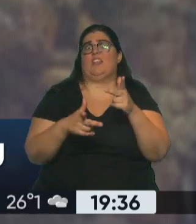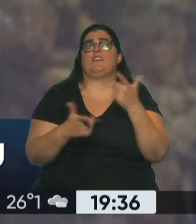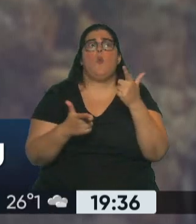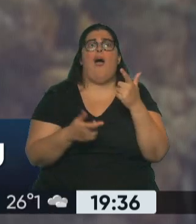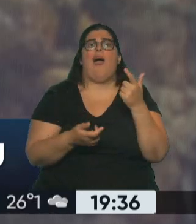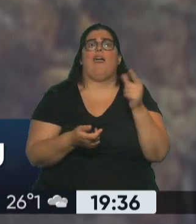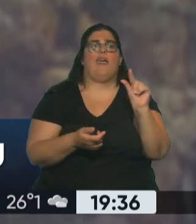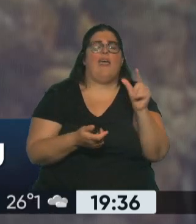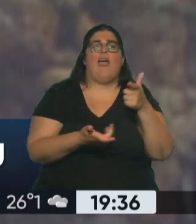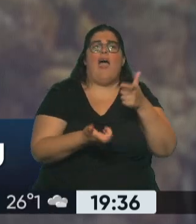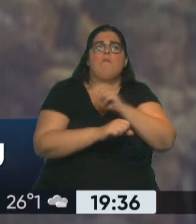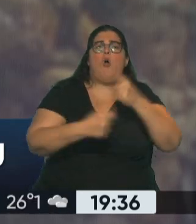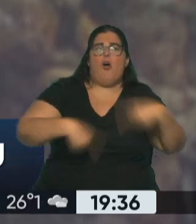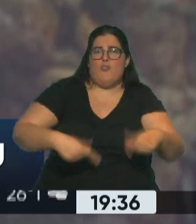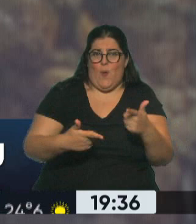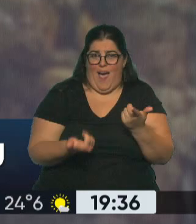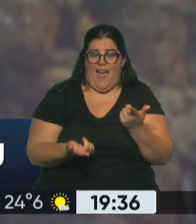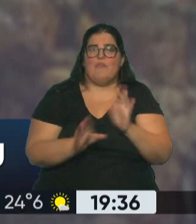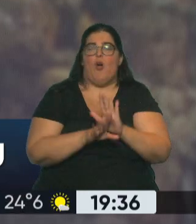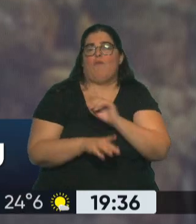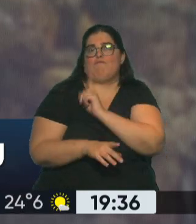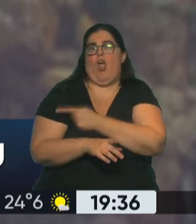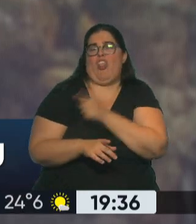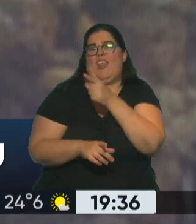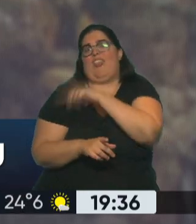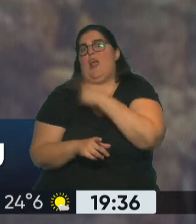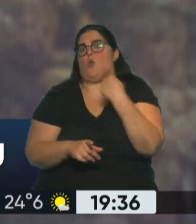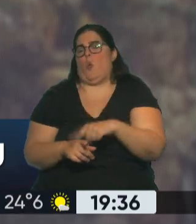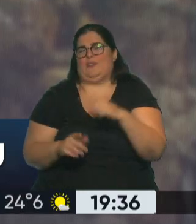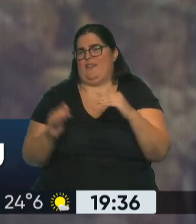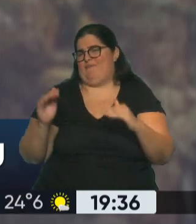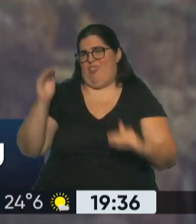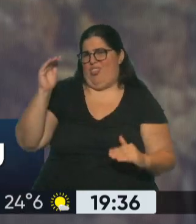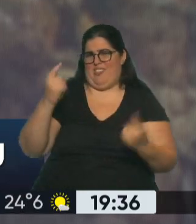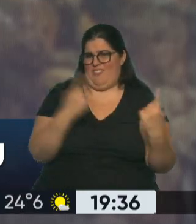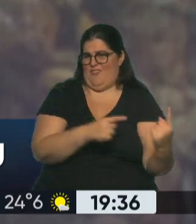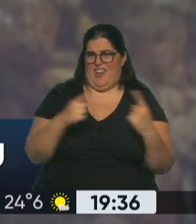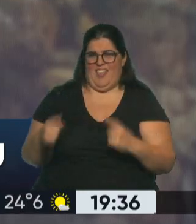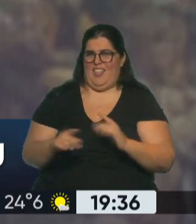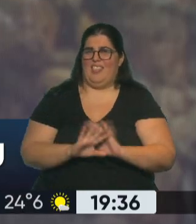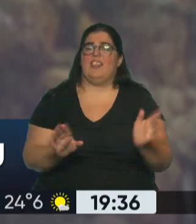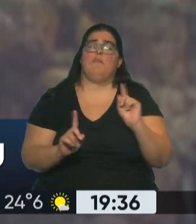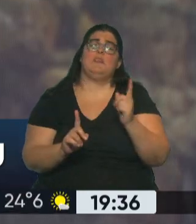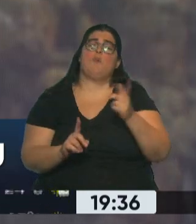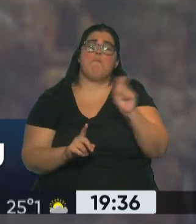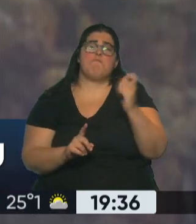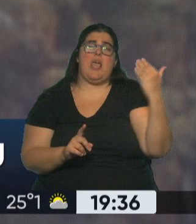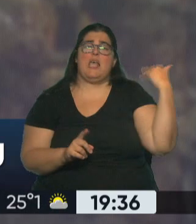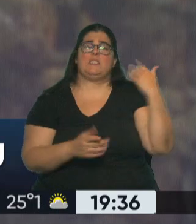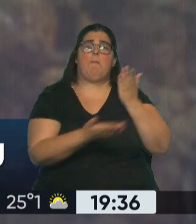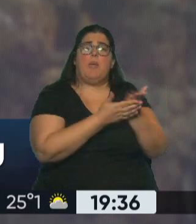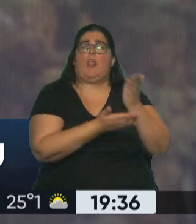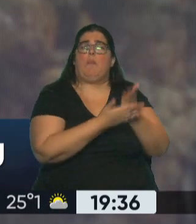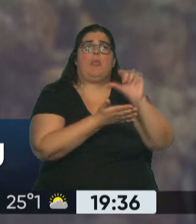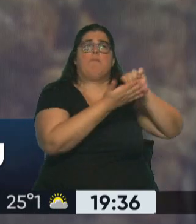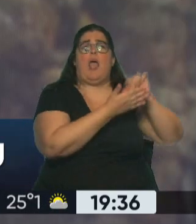municiones, o sea, no tienen las mismas capacidades que Rusia. Depende muchísimo de este apoyo internacional que lo viene pidiendo hace meses, y que en la cuestión más